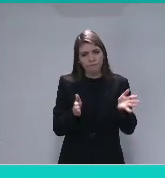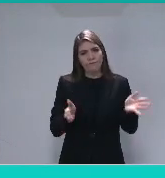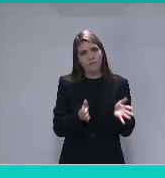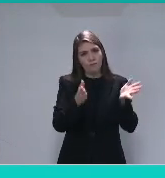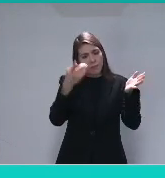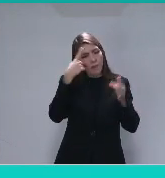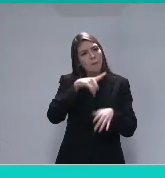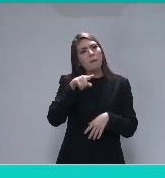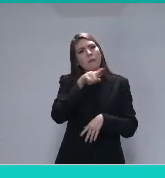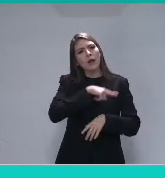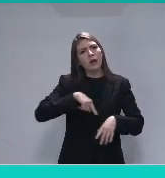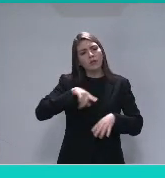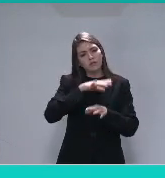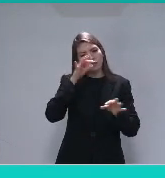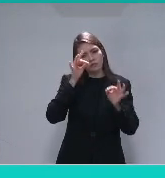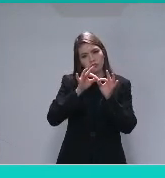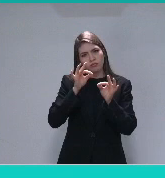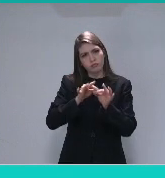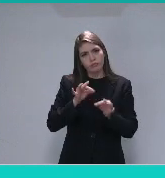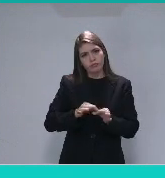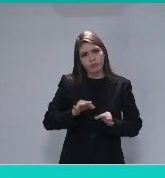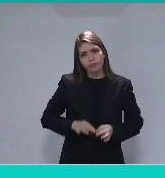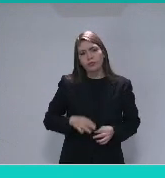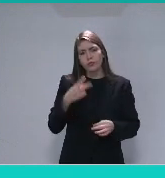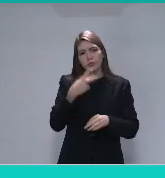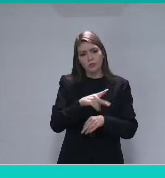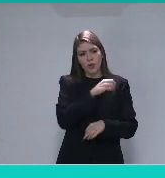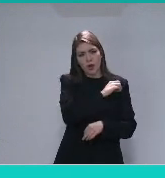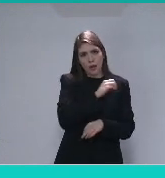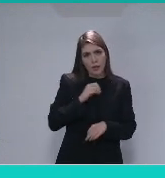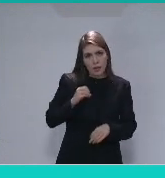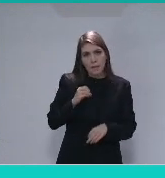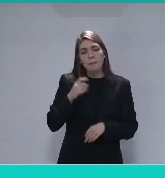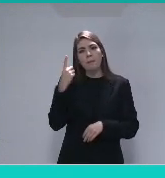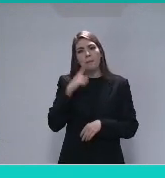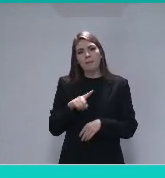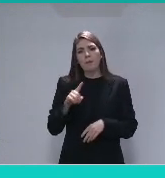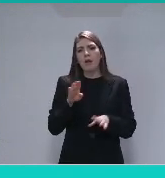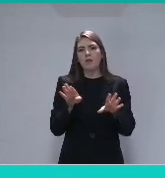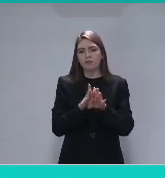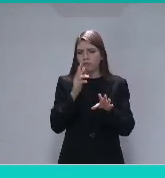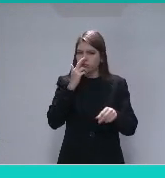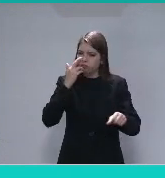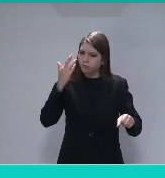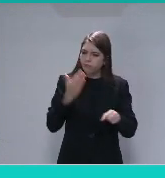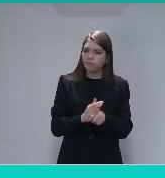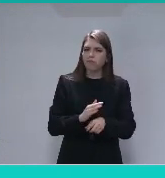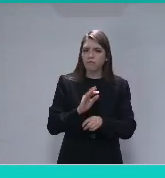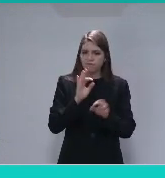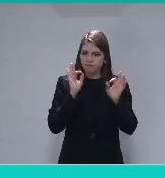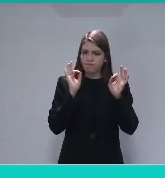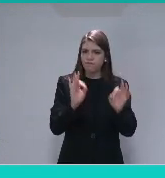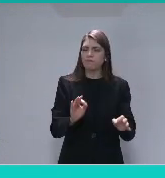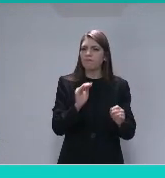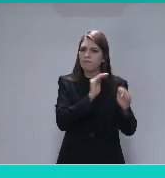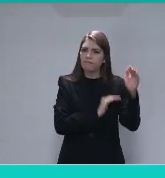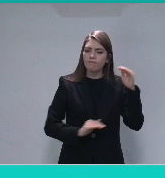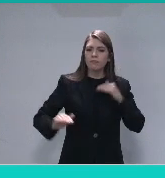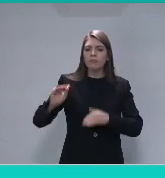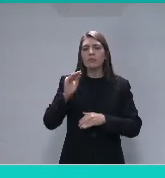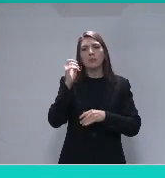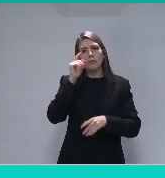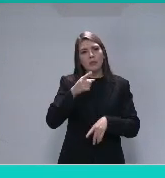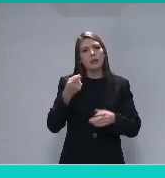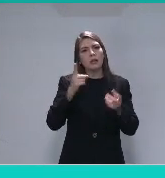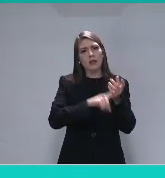de servicio público con la más alta responsabilidad y diligencia en estricto apego al marco constitucional